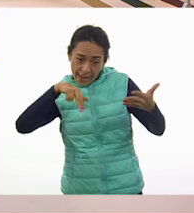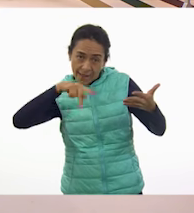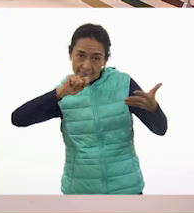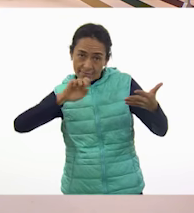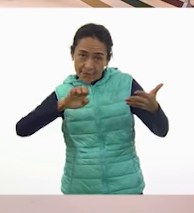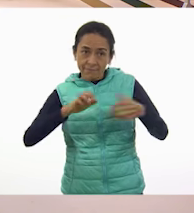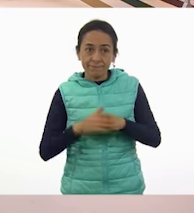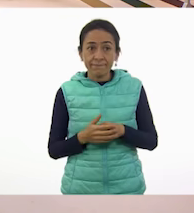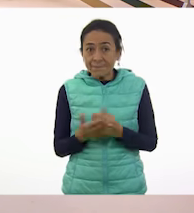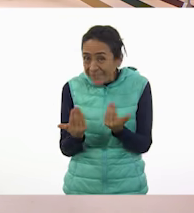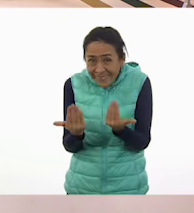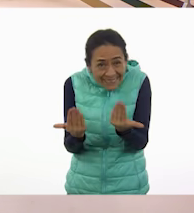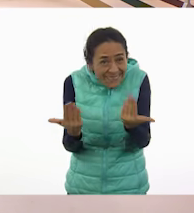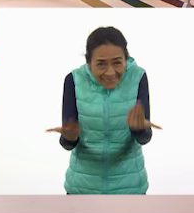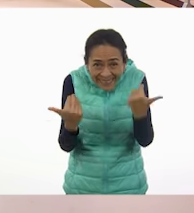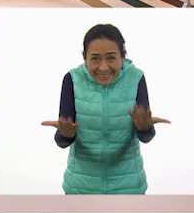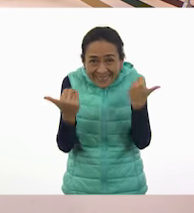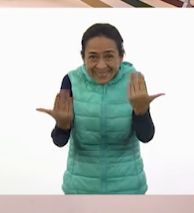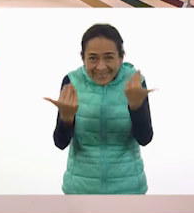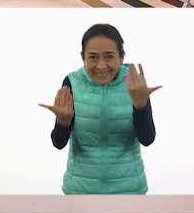Listo, listo. Vamos, vamos.